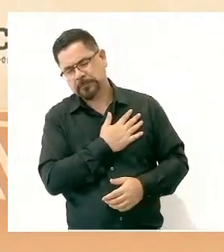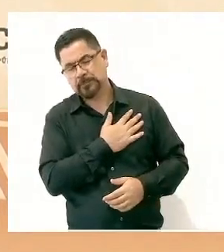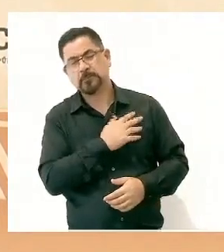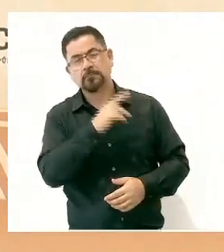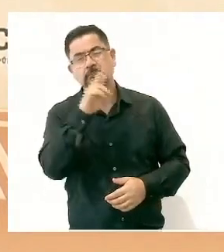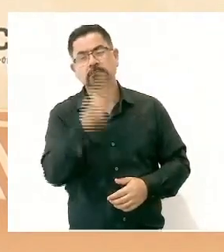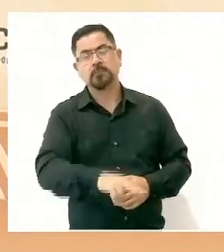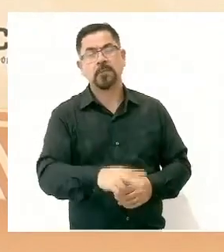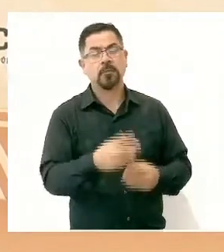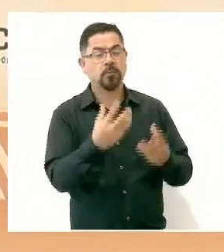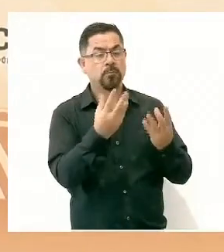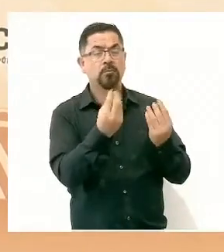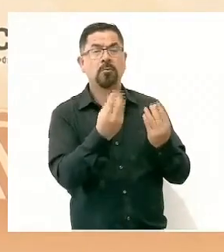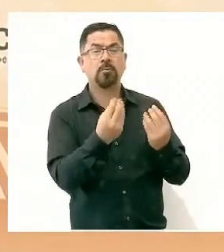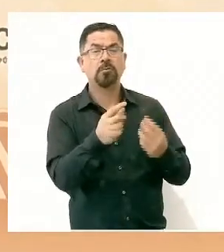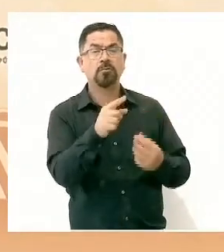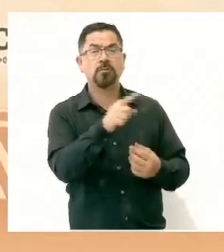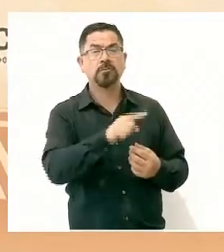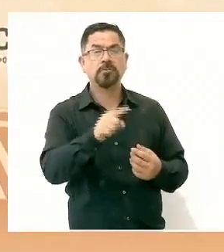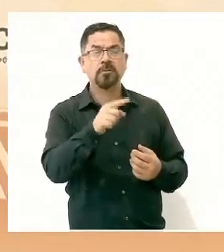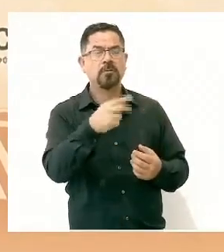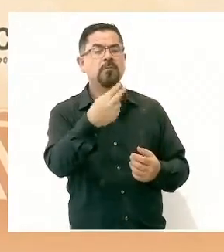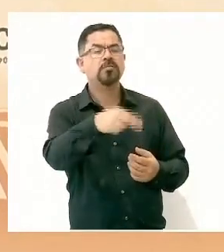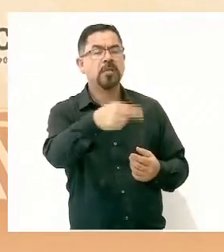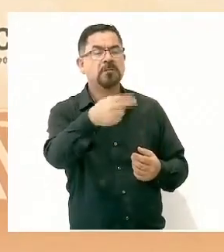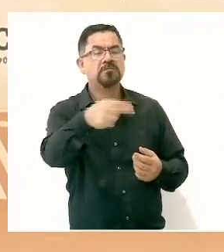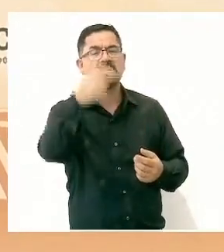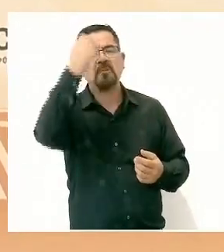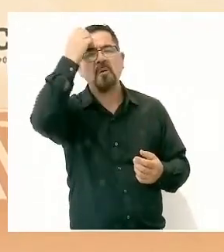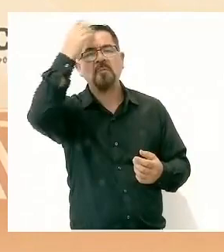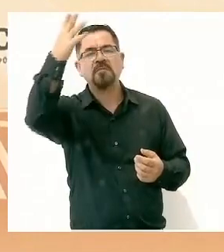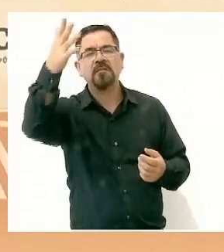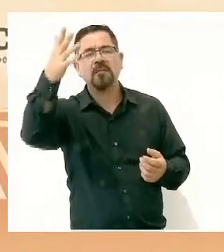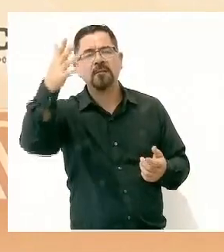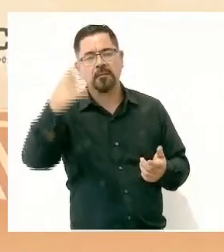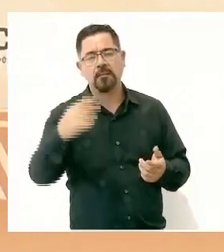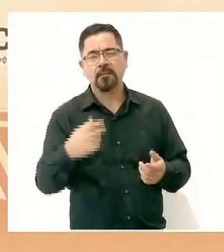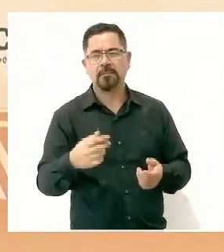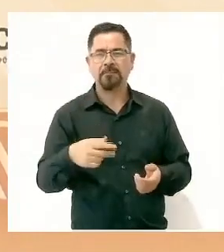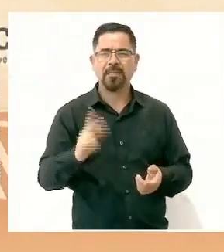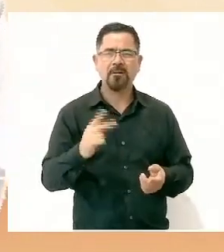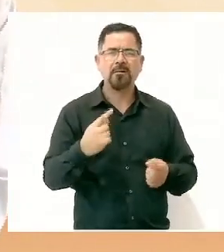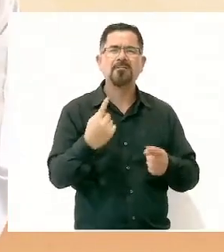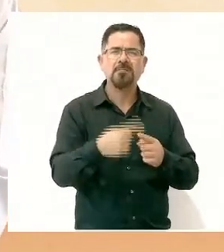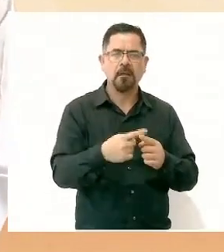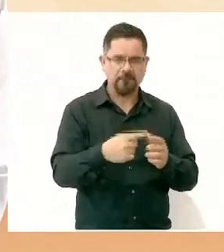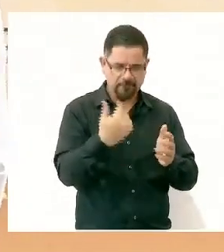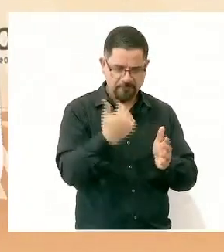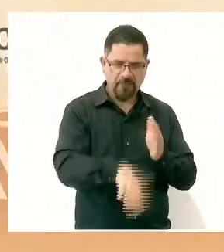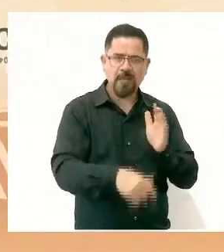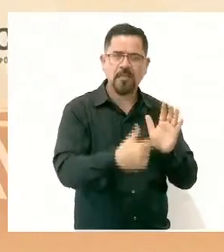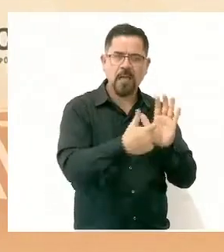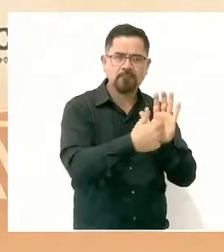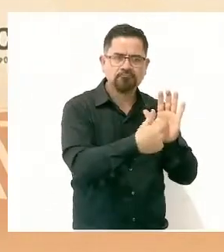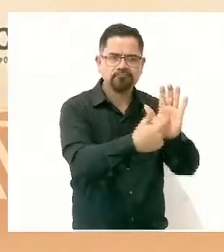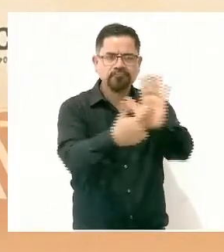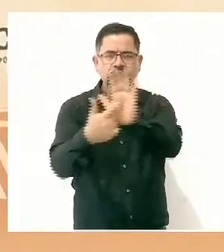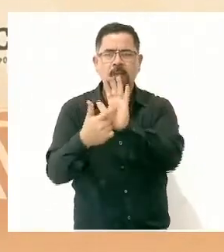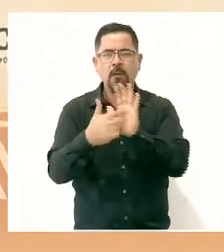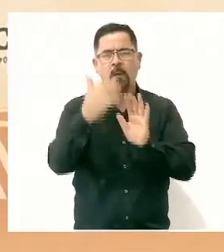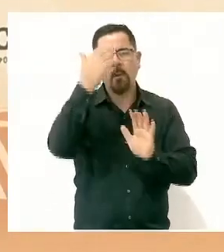ellos han sido olvidados y ni siquiera conocidos, aunque son